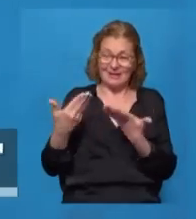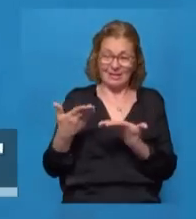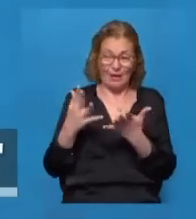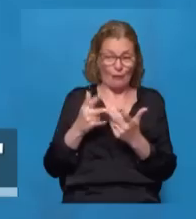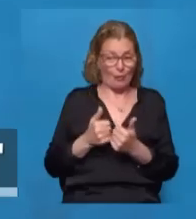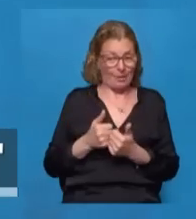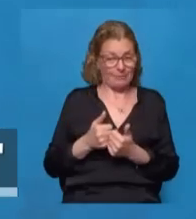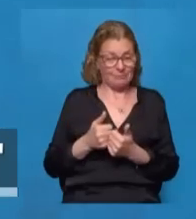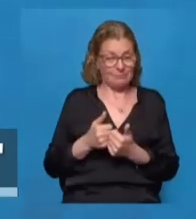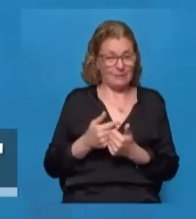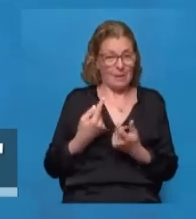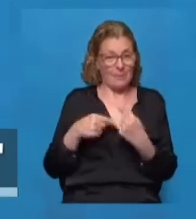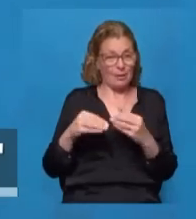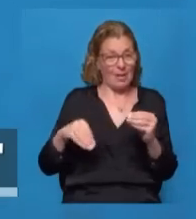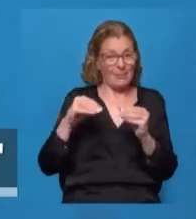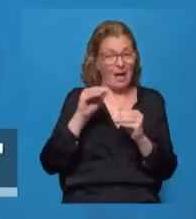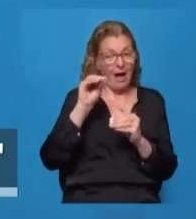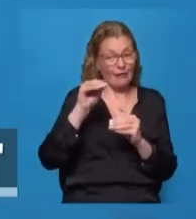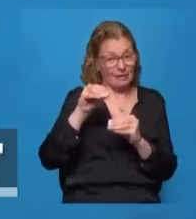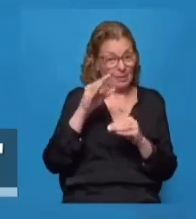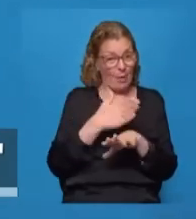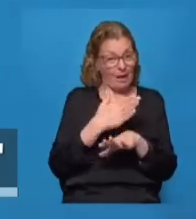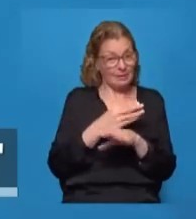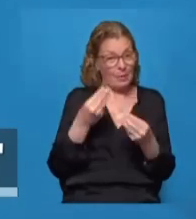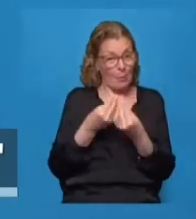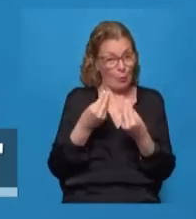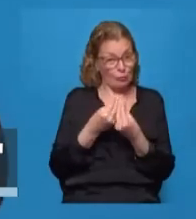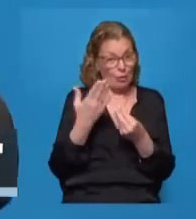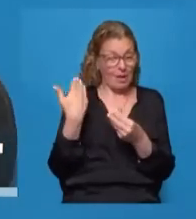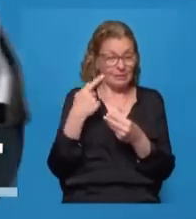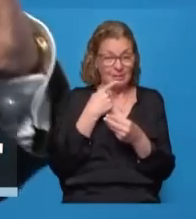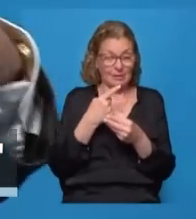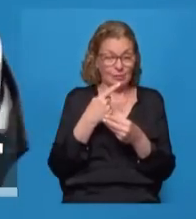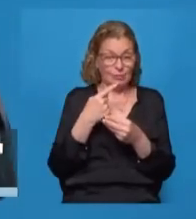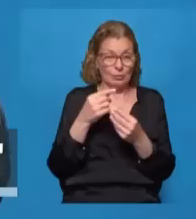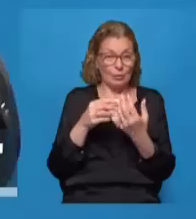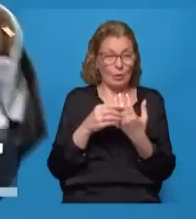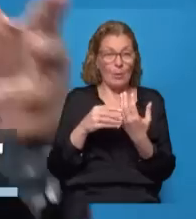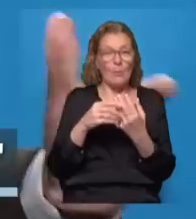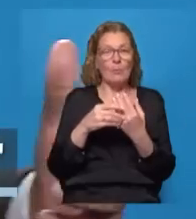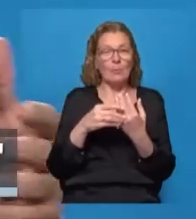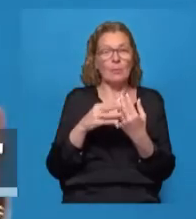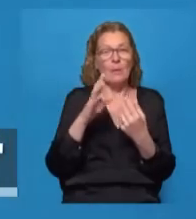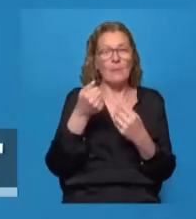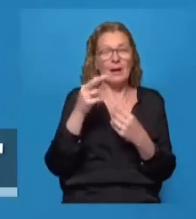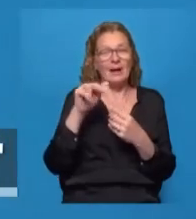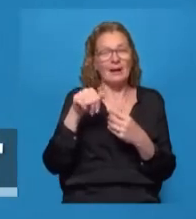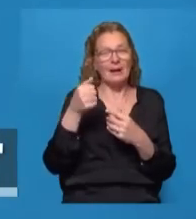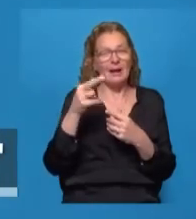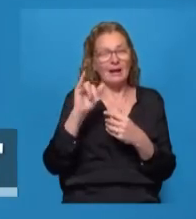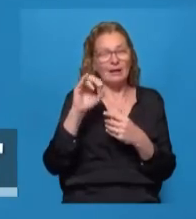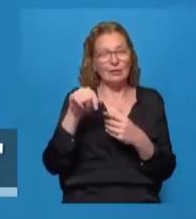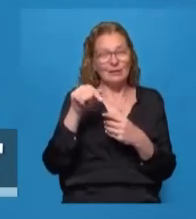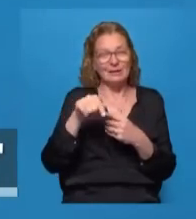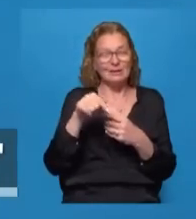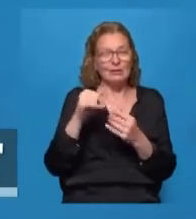manera Pero además advertimos y lo advirtieron muchos no puedo dejar de citar acá a Daniel panario por ejemplo que ha sido en